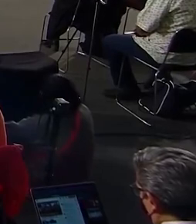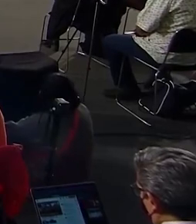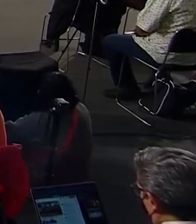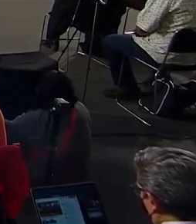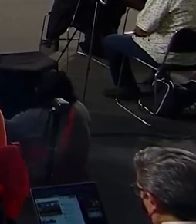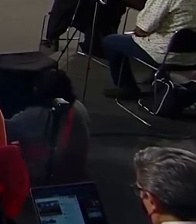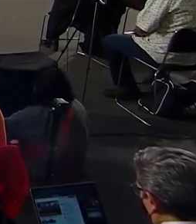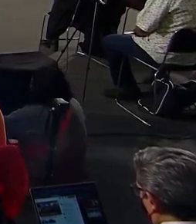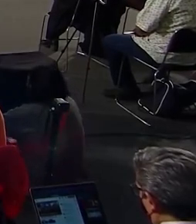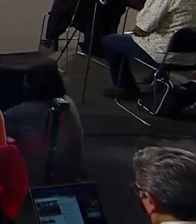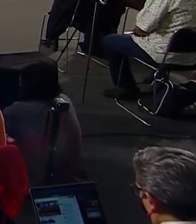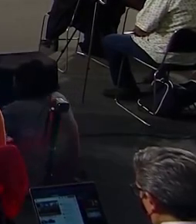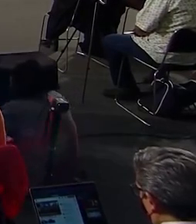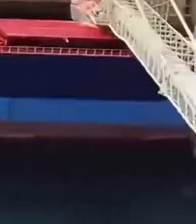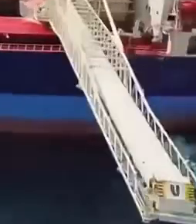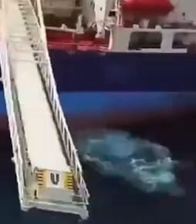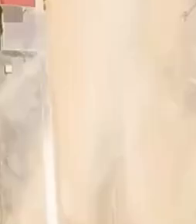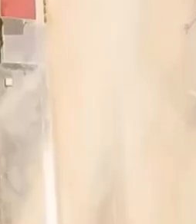nada.